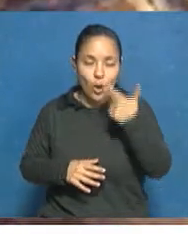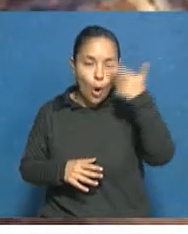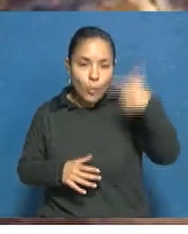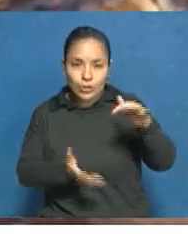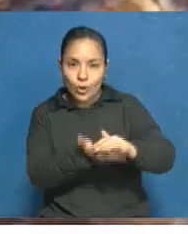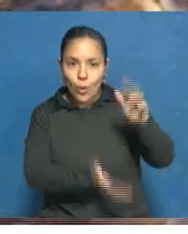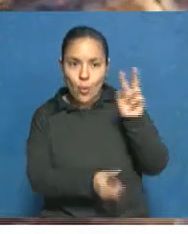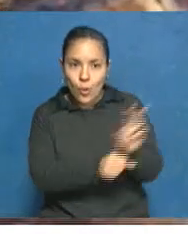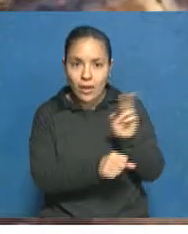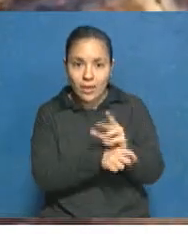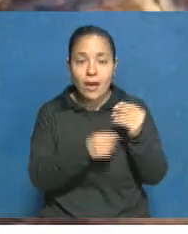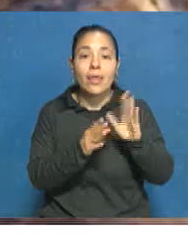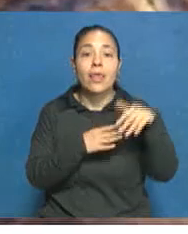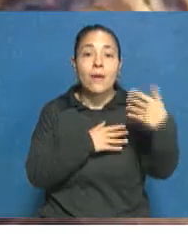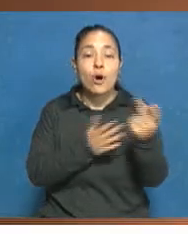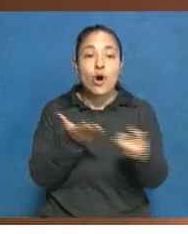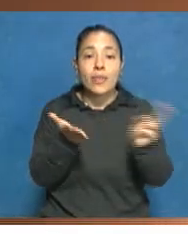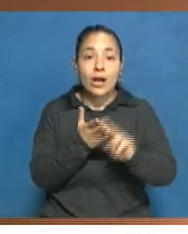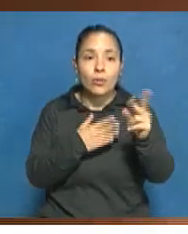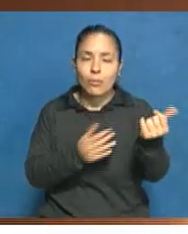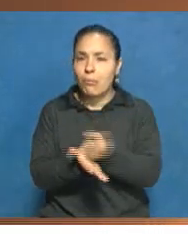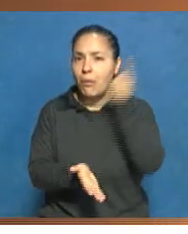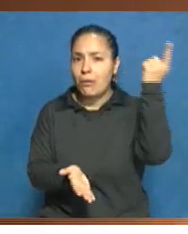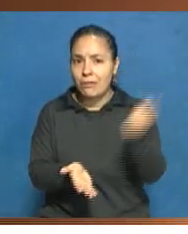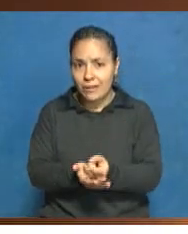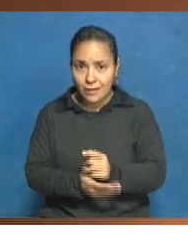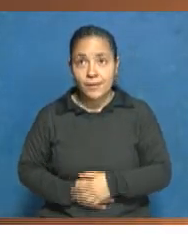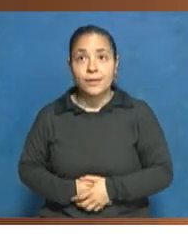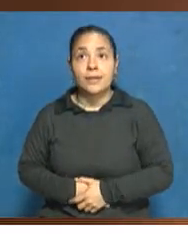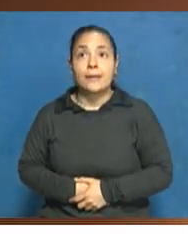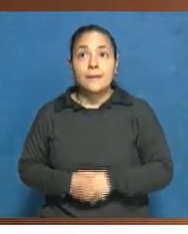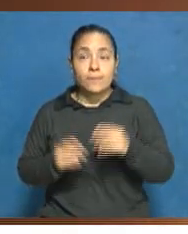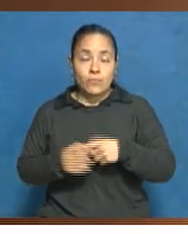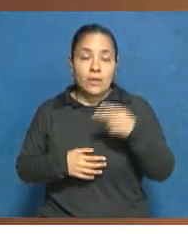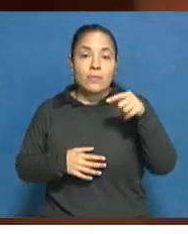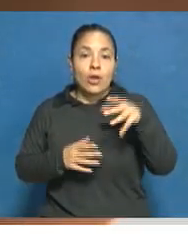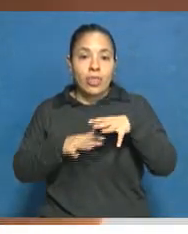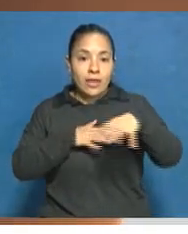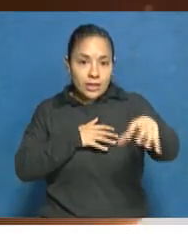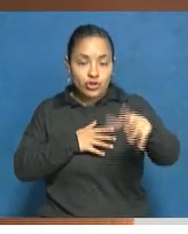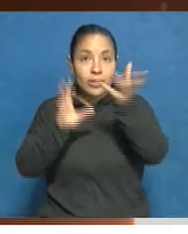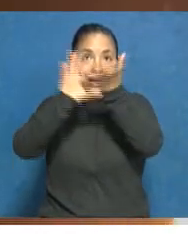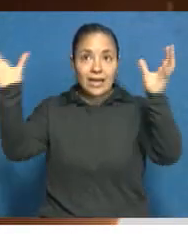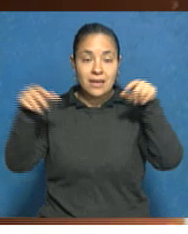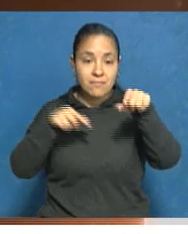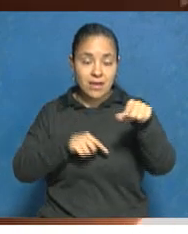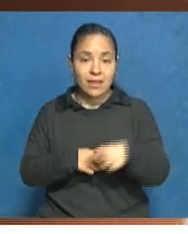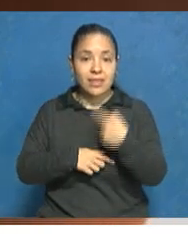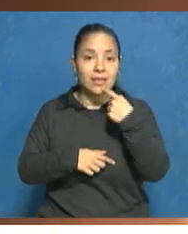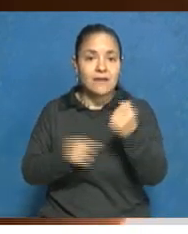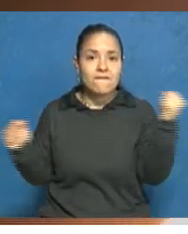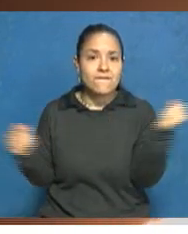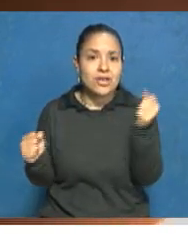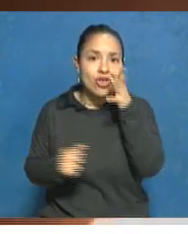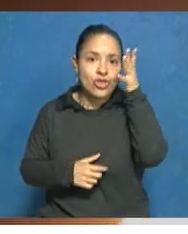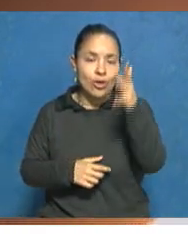para reponerlo es es imposible la dirección de contingencias climáticas de la provincia indicó que donde más se sintió el frío